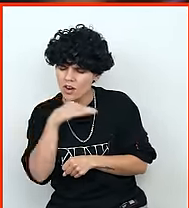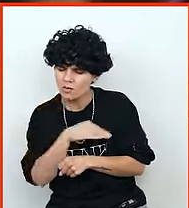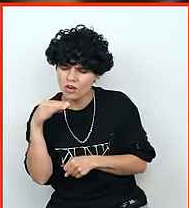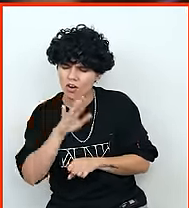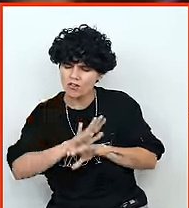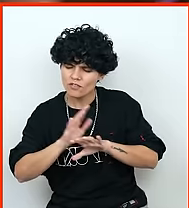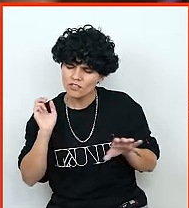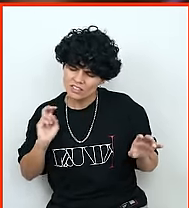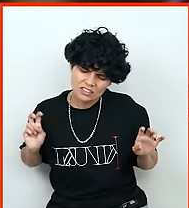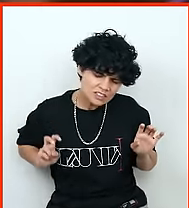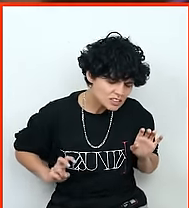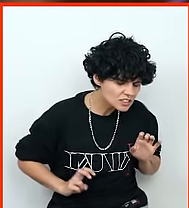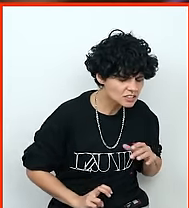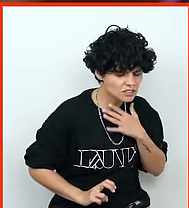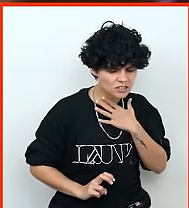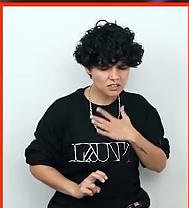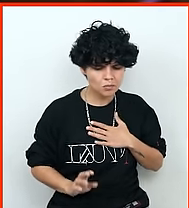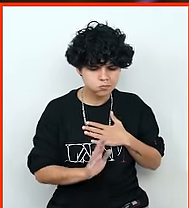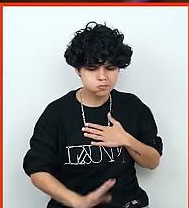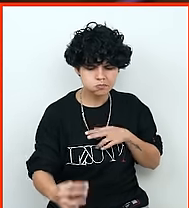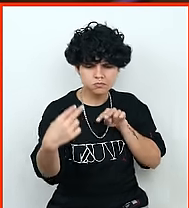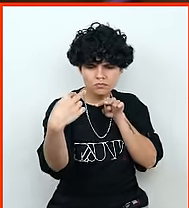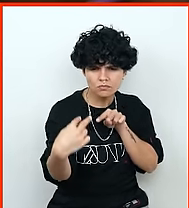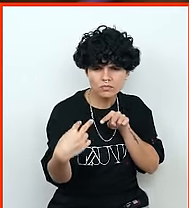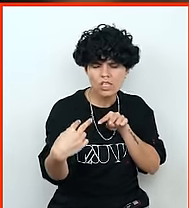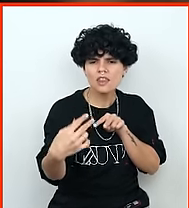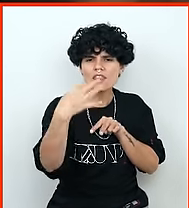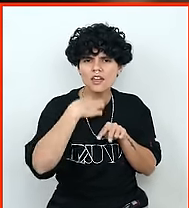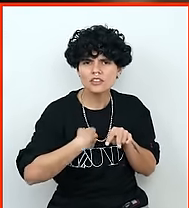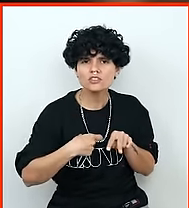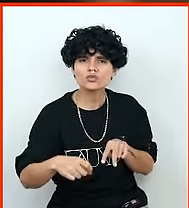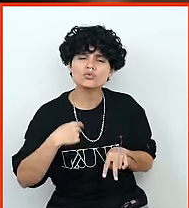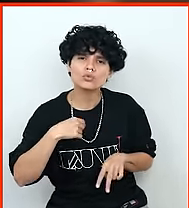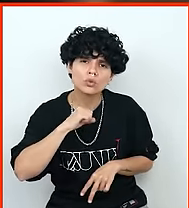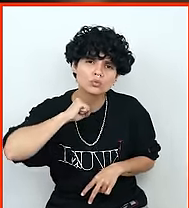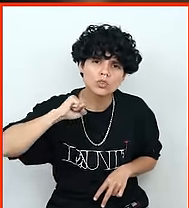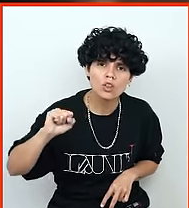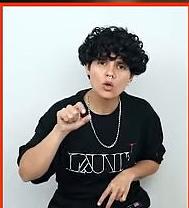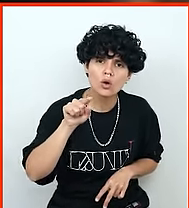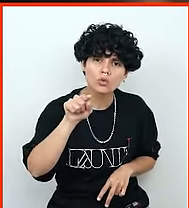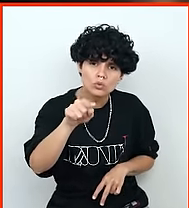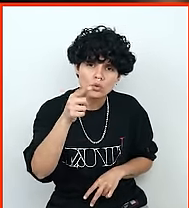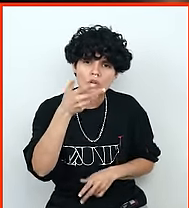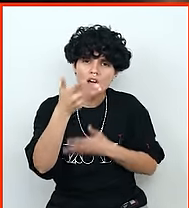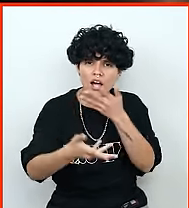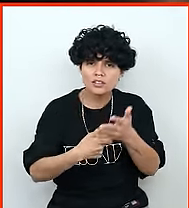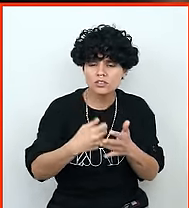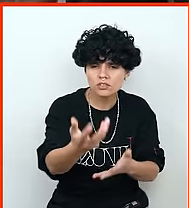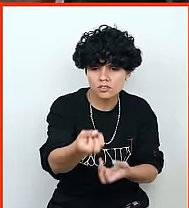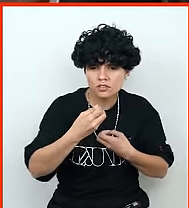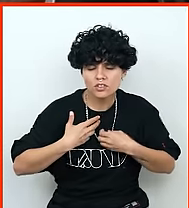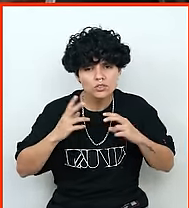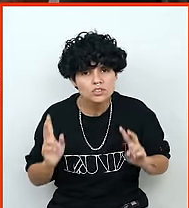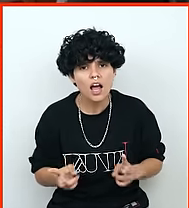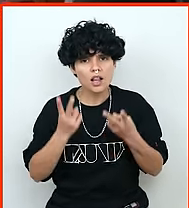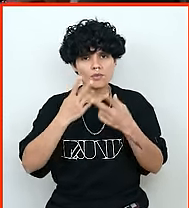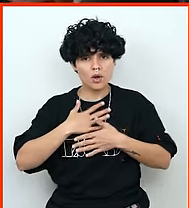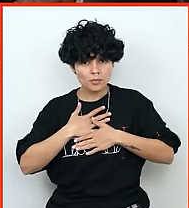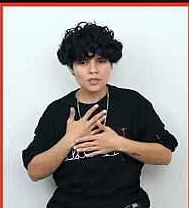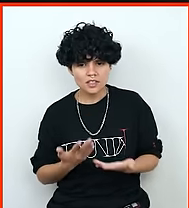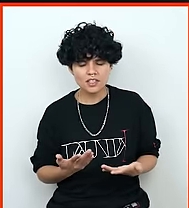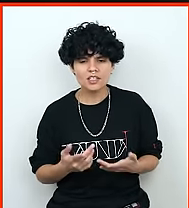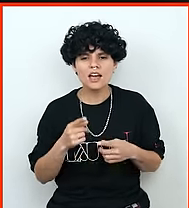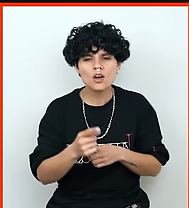irme deprisa abajo del turno que no aguantaba, mientras todo esto pensaba, tu letra me salvó de suicidar, me dijo, ¿cachai? Entonces, como que la